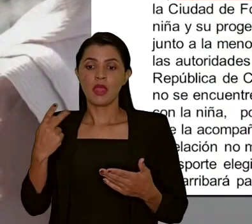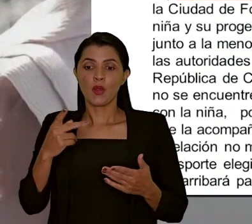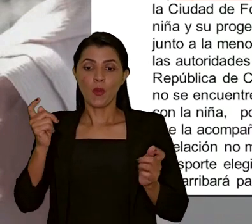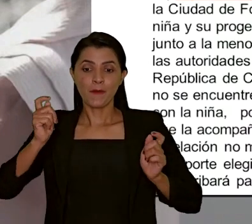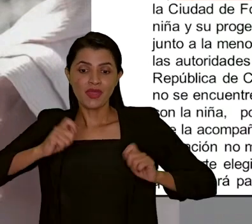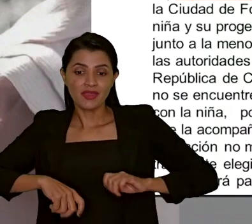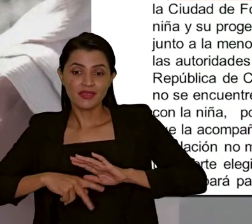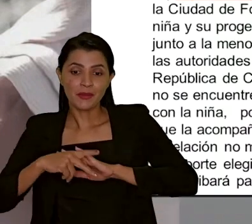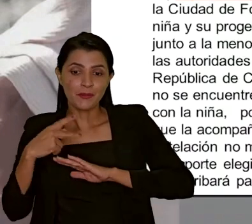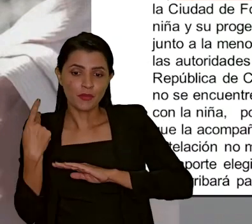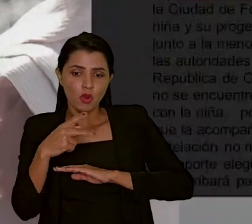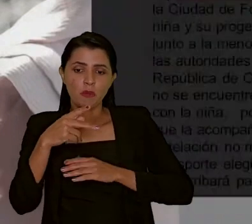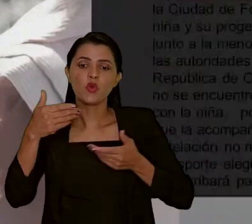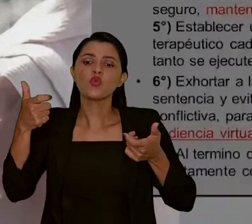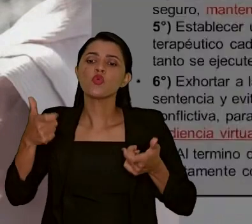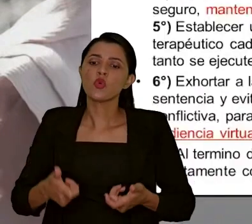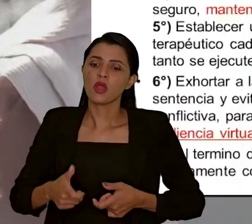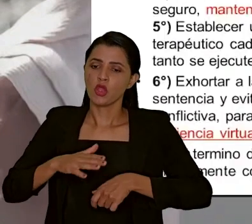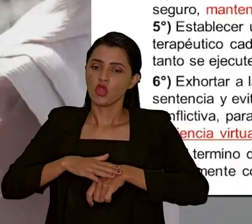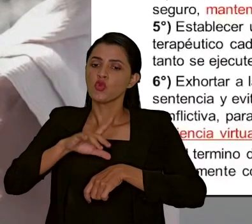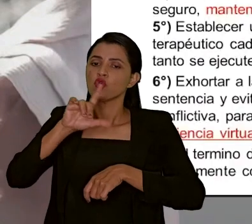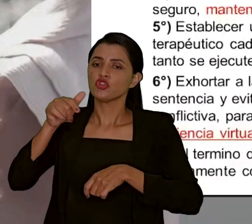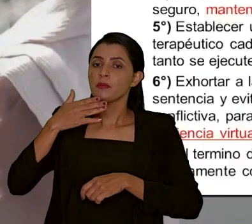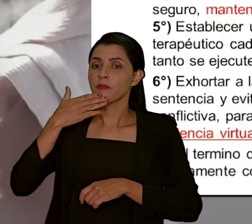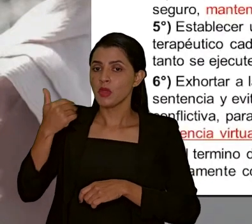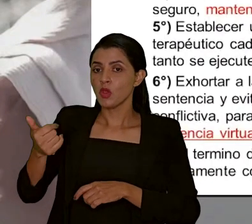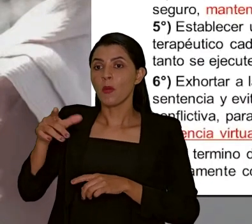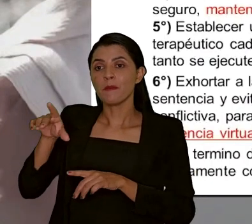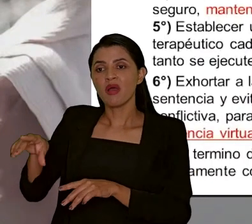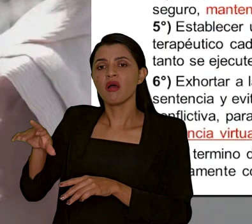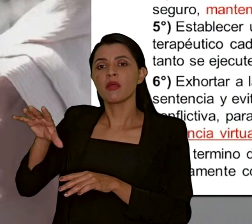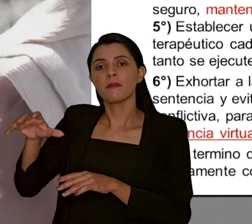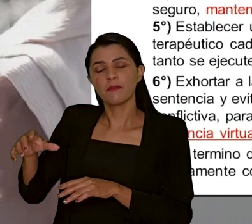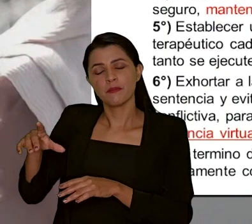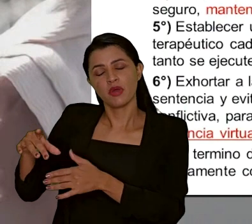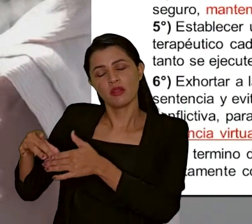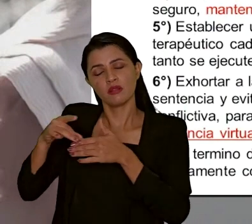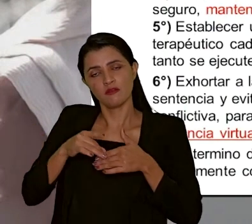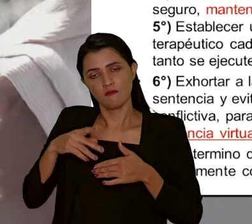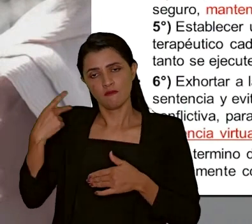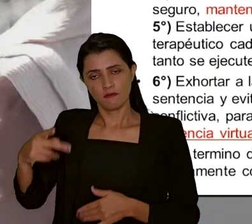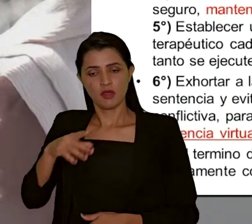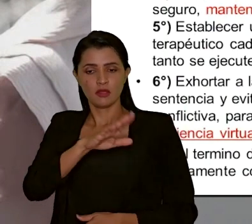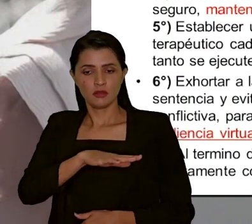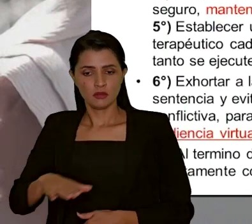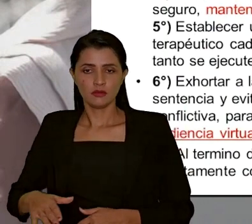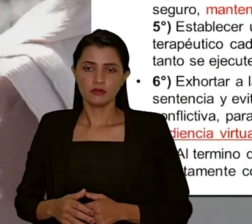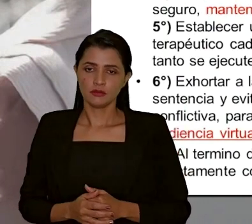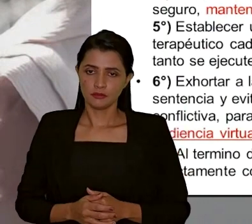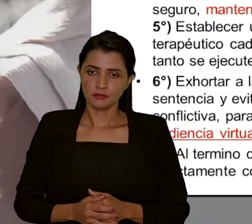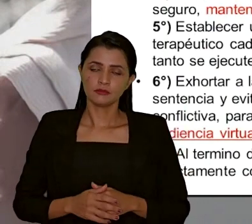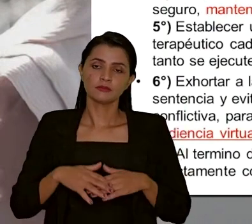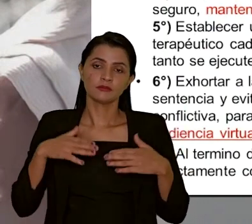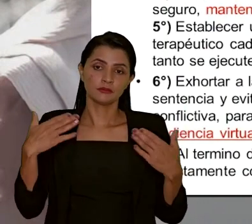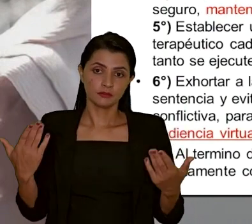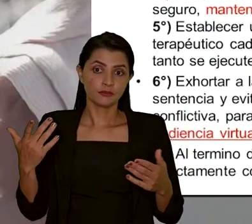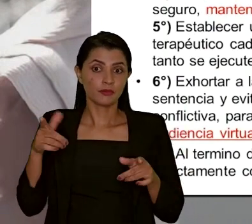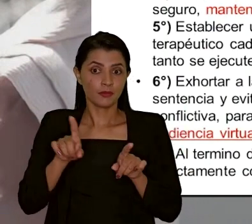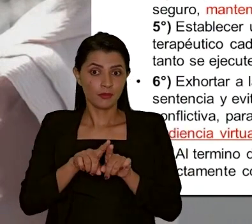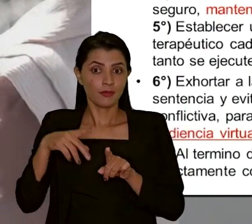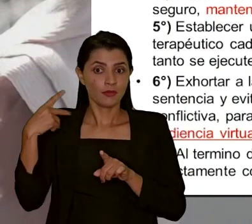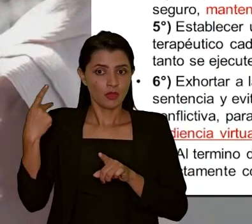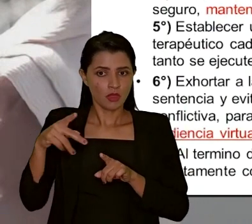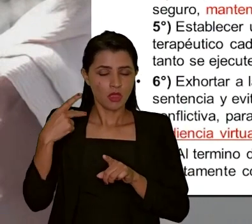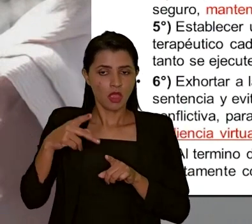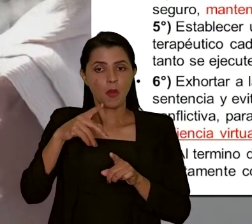lugar que arribará para retirar a la menor y su padre. Tercero, supeditar la ejecución de la presente orden a la